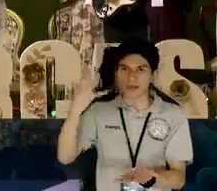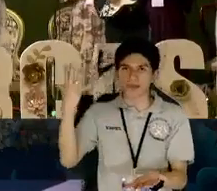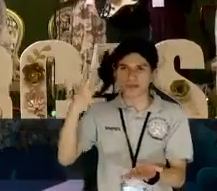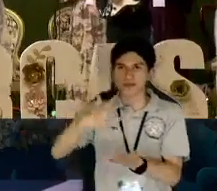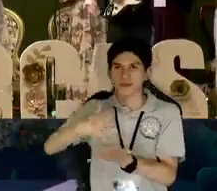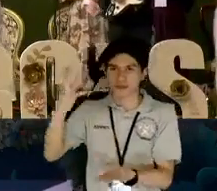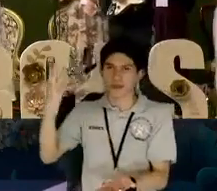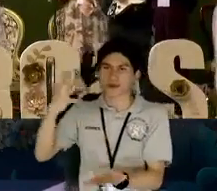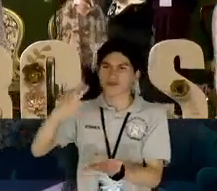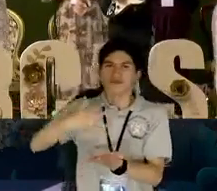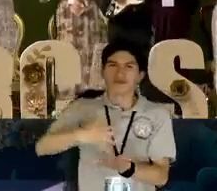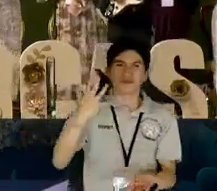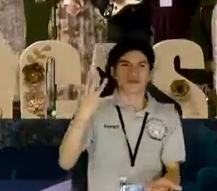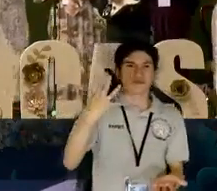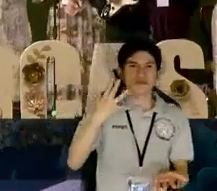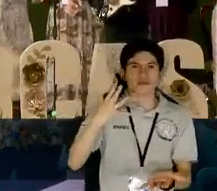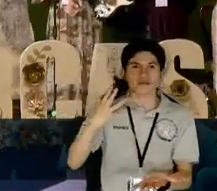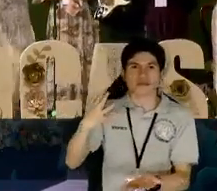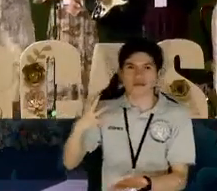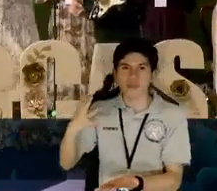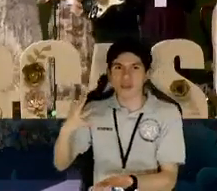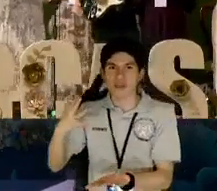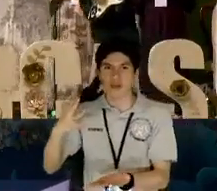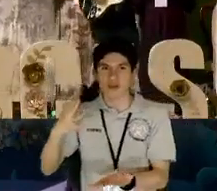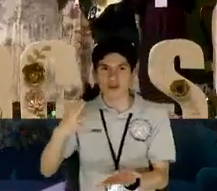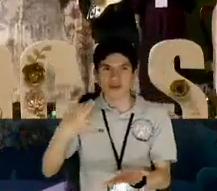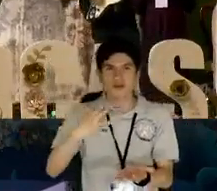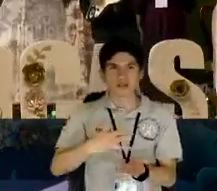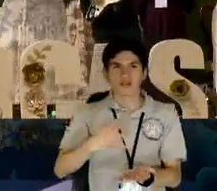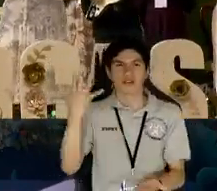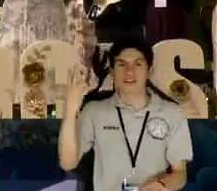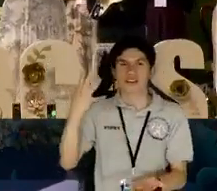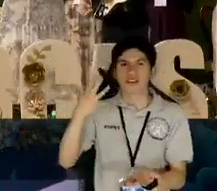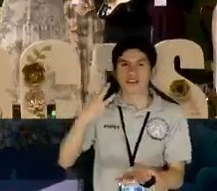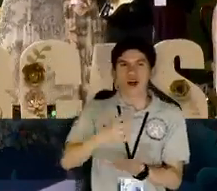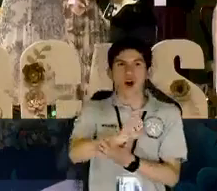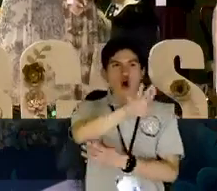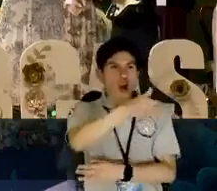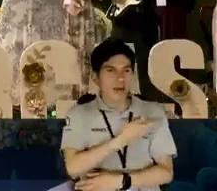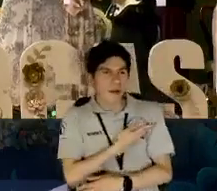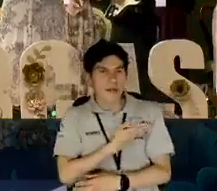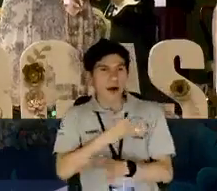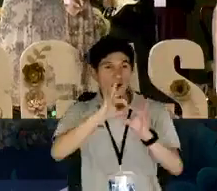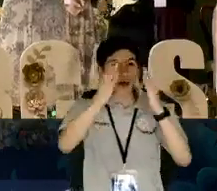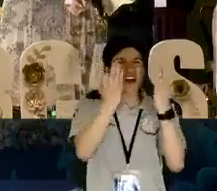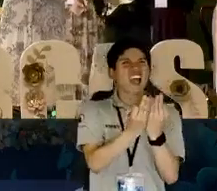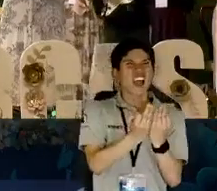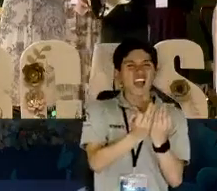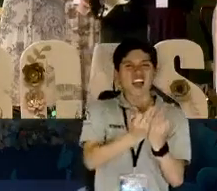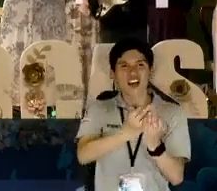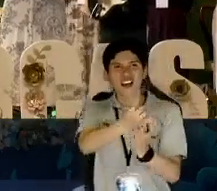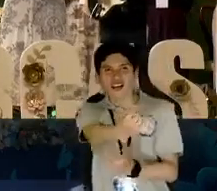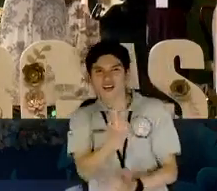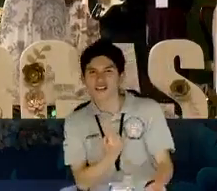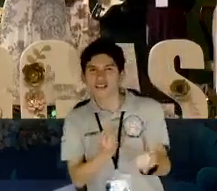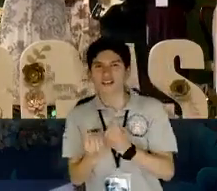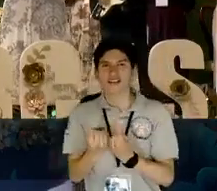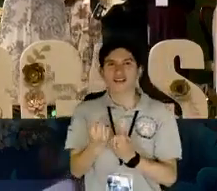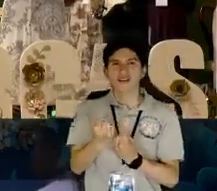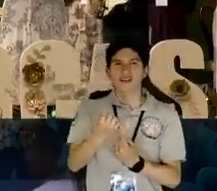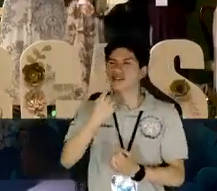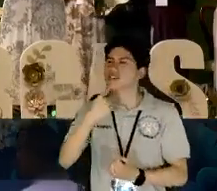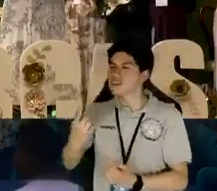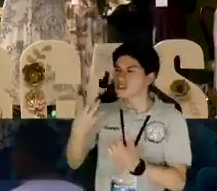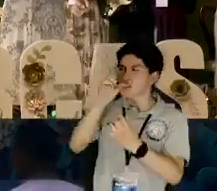la iglesia. Una madre de familia, yo quiero invitar a una madre que quiera decirle: Señor, permanecer en tu unidad va a llevar a que